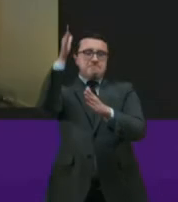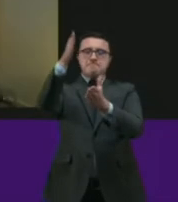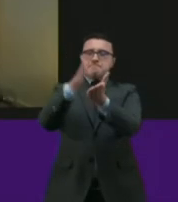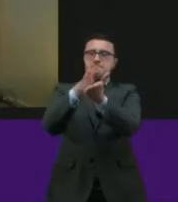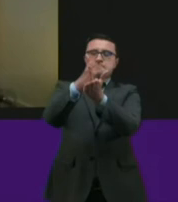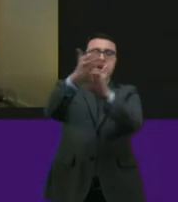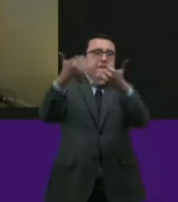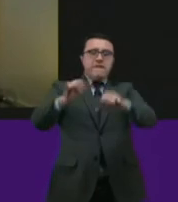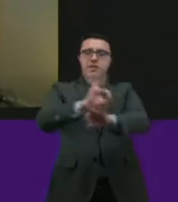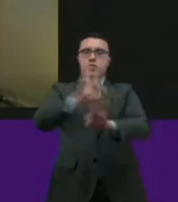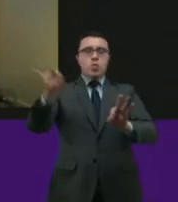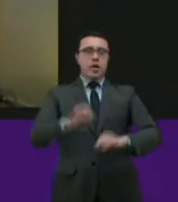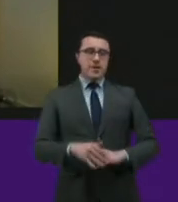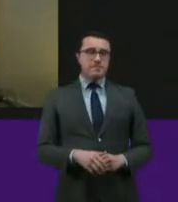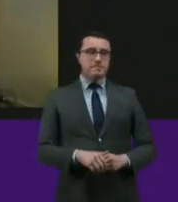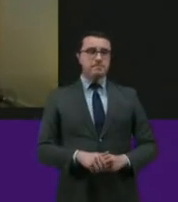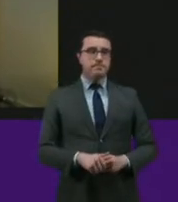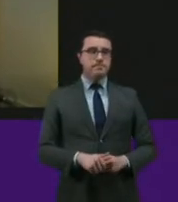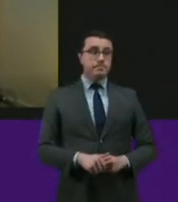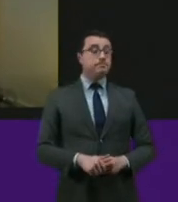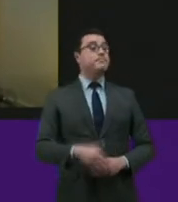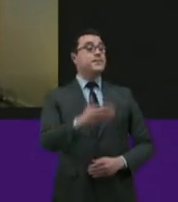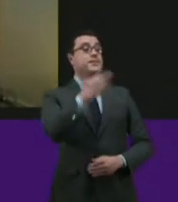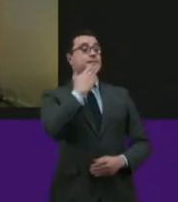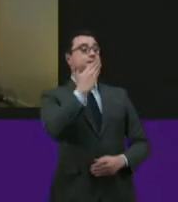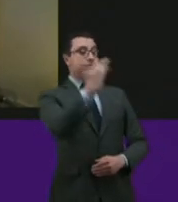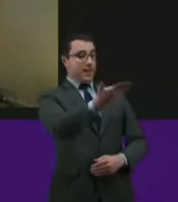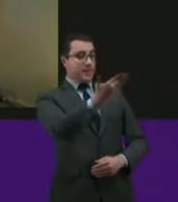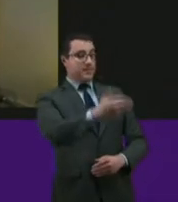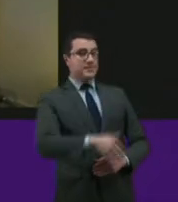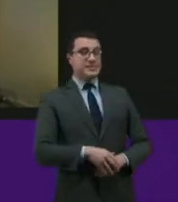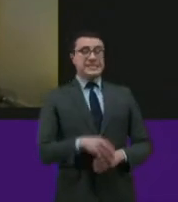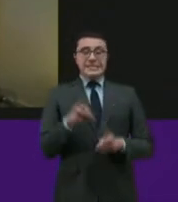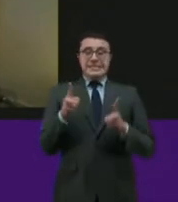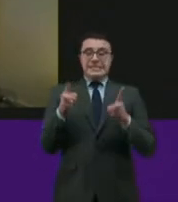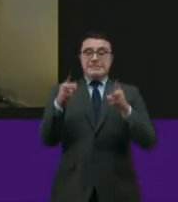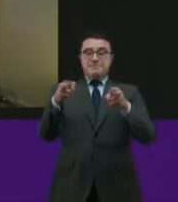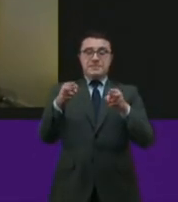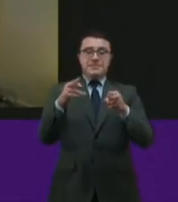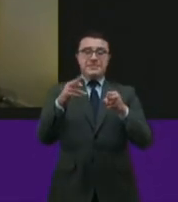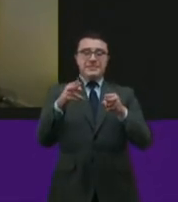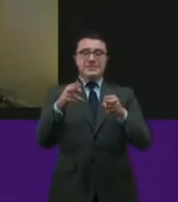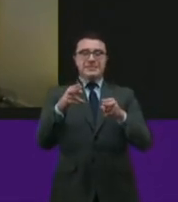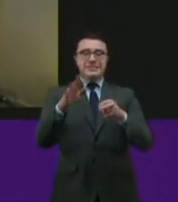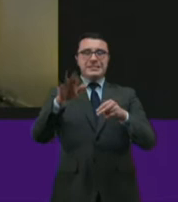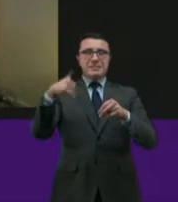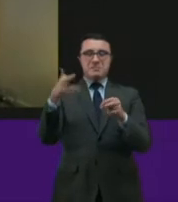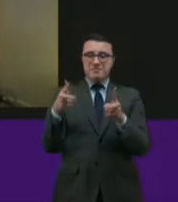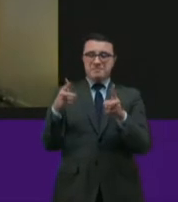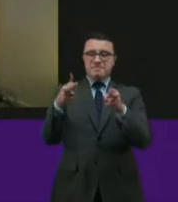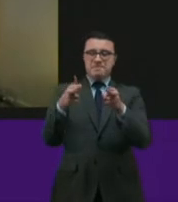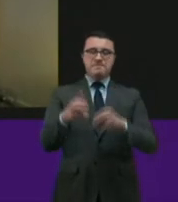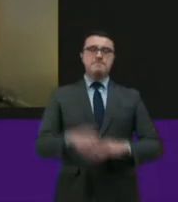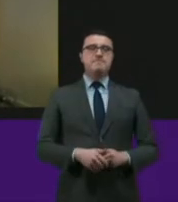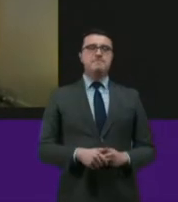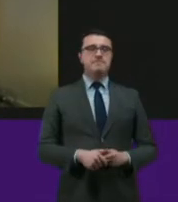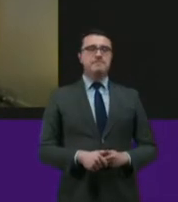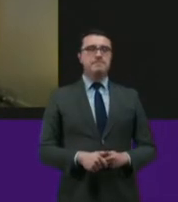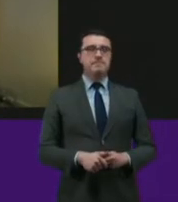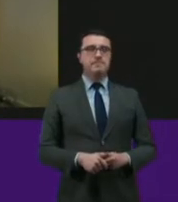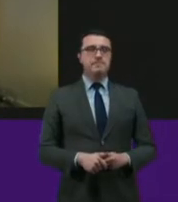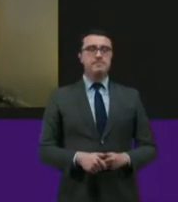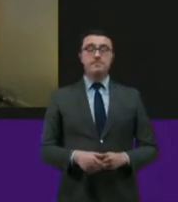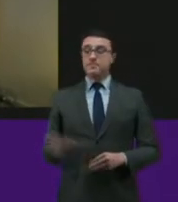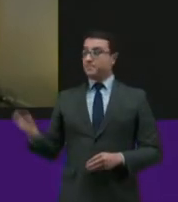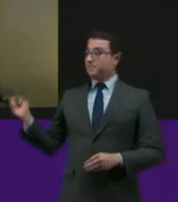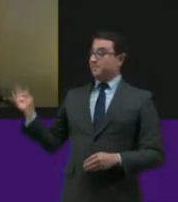Listo, Fabián. Mil gracias. Nos toca cortar después un poquito ese pitch. Bueno, vámonos con Edwin Muñoz